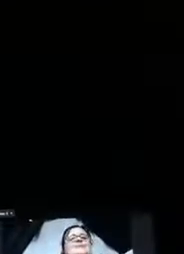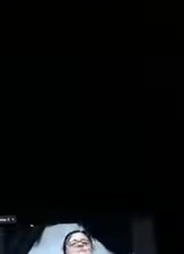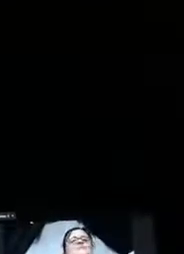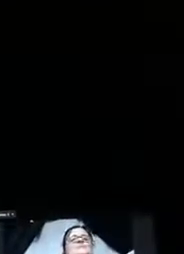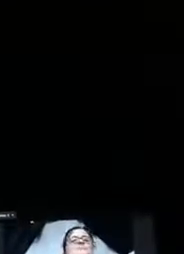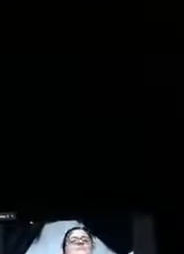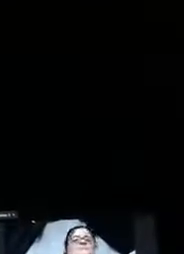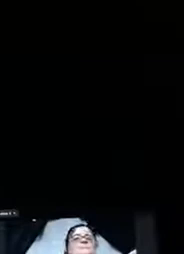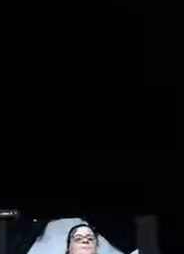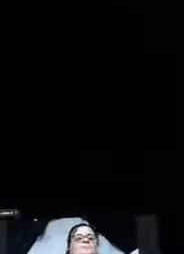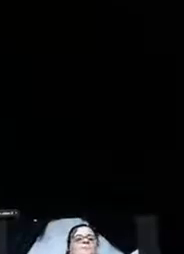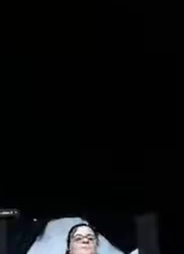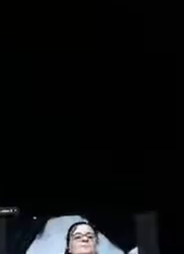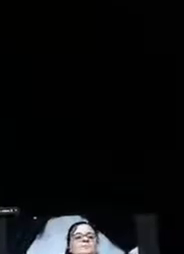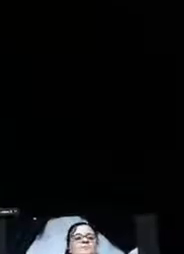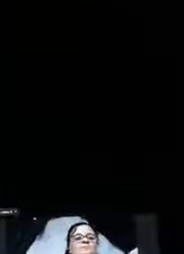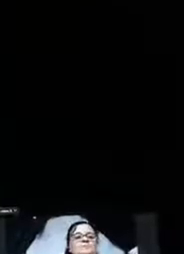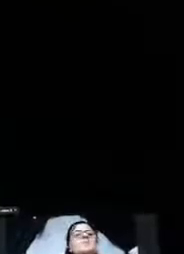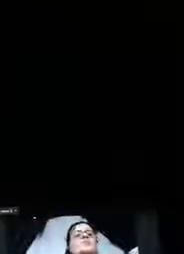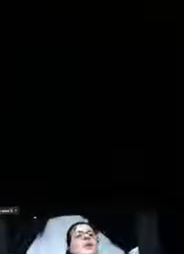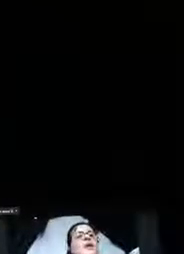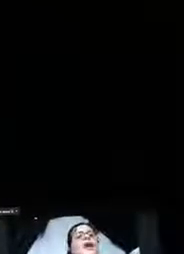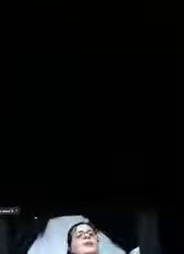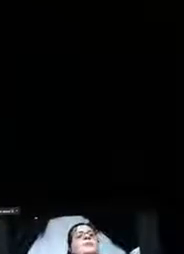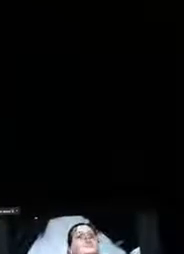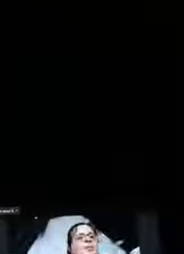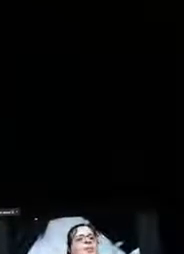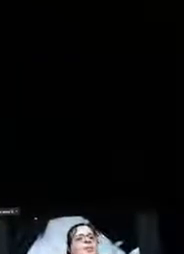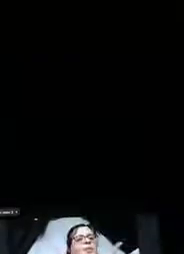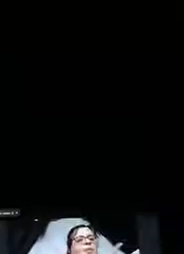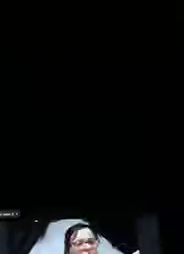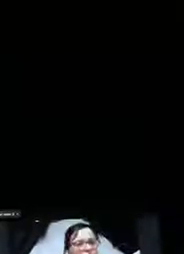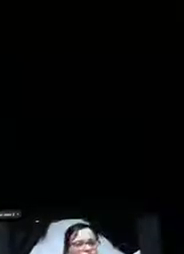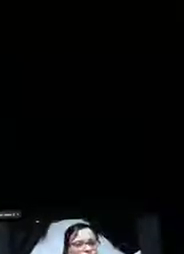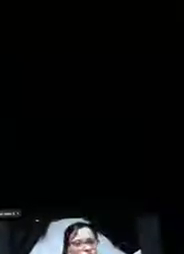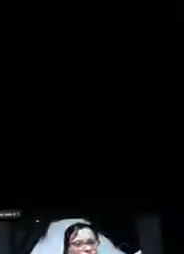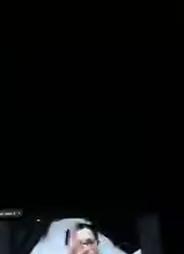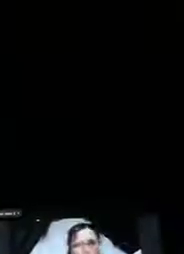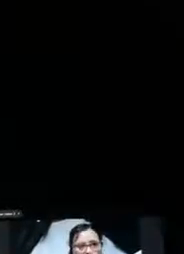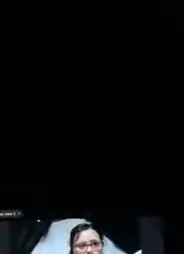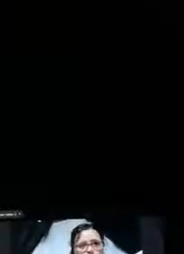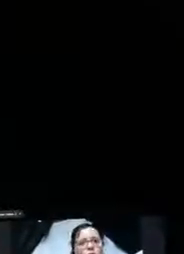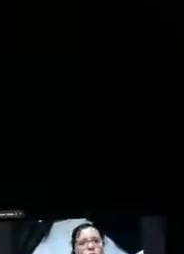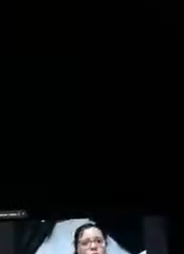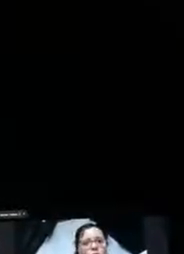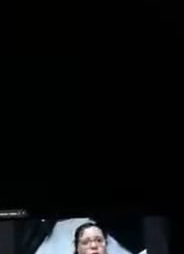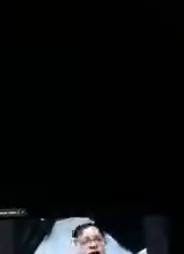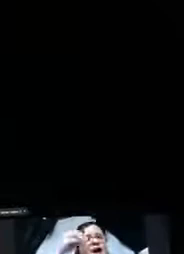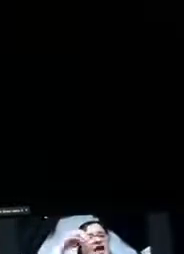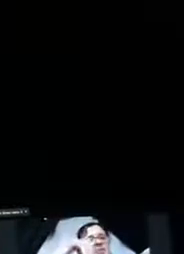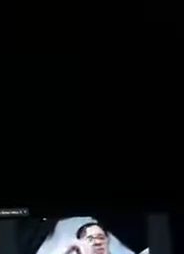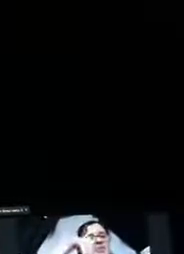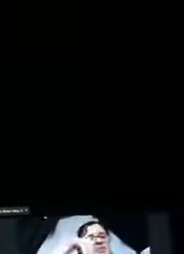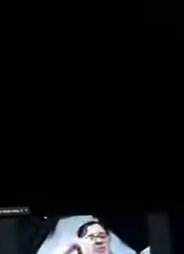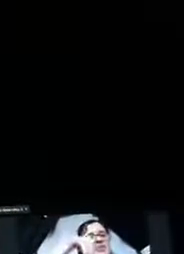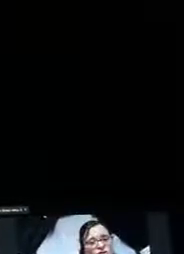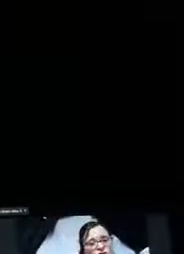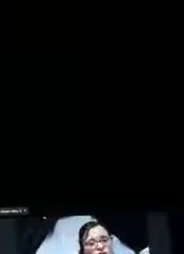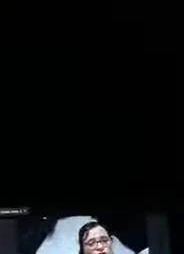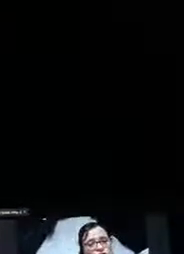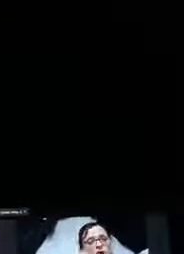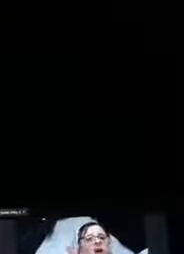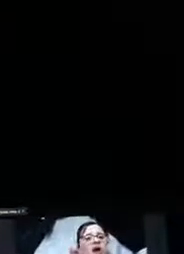Tenemos también una docente de niños sordos y hipoacúsicos. Bien. Que nos dice que trabaja en una escuela oralista en